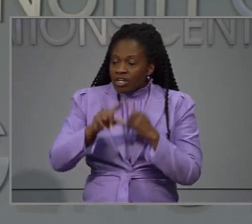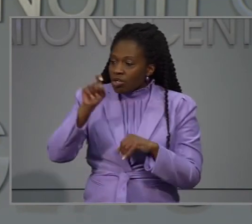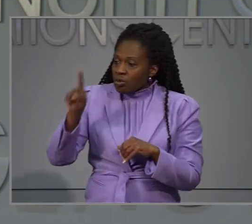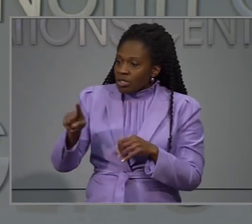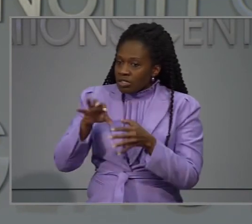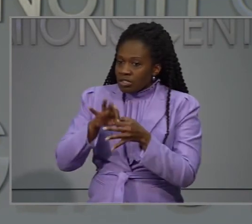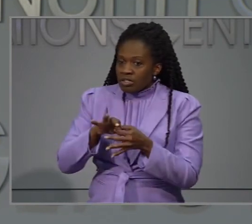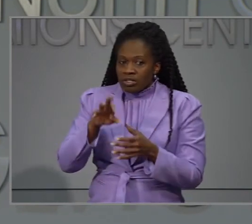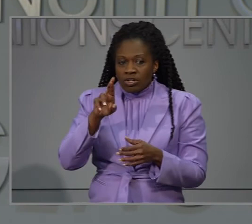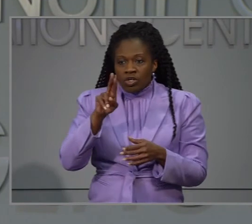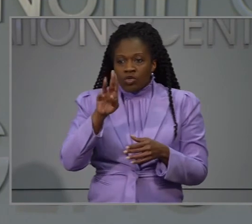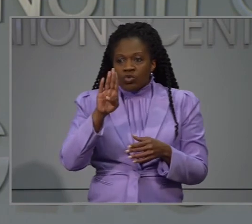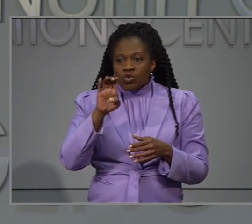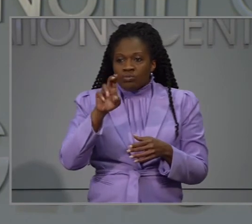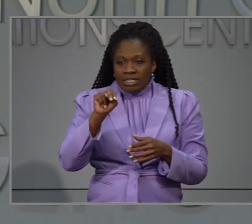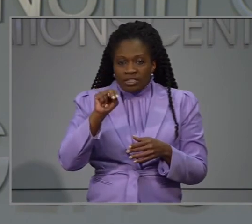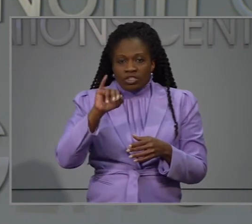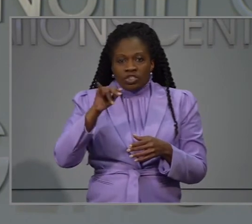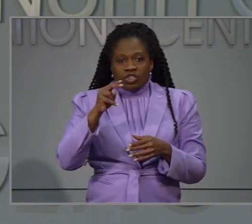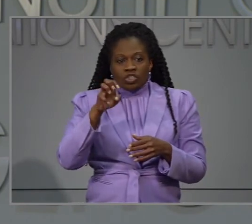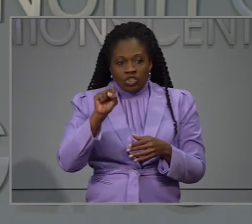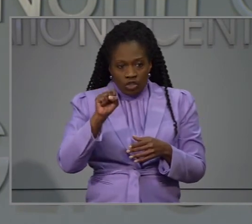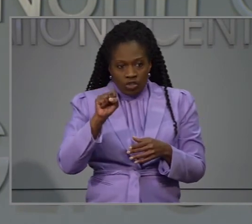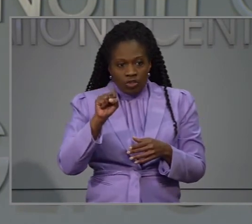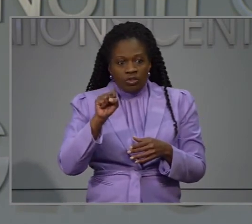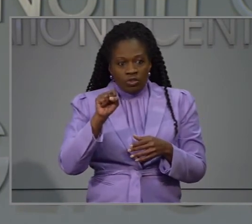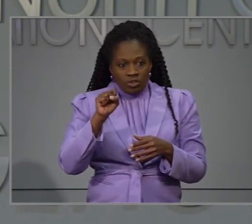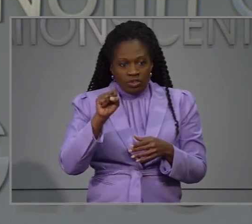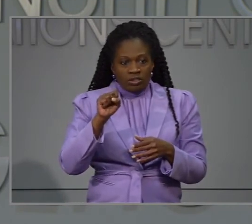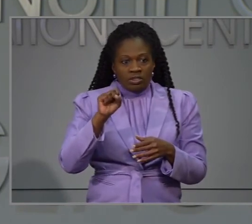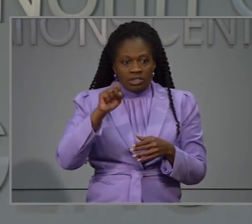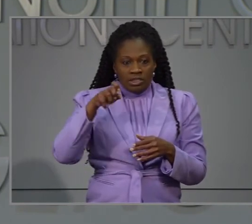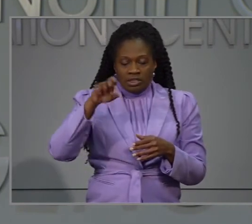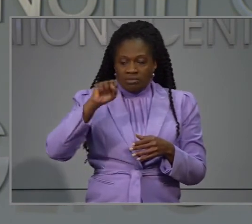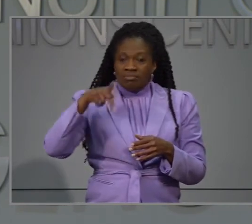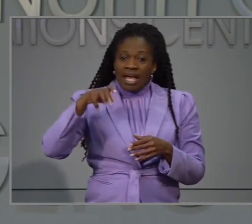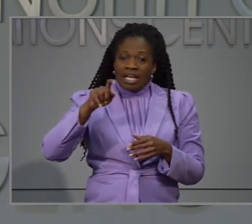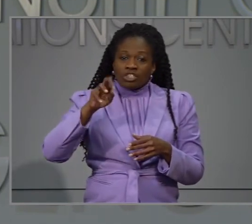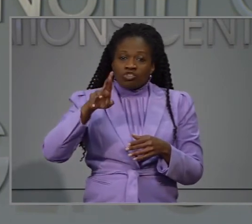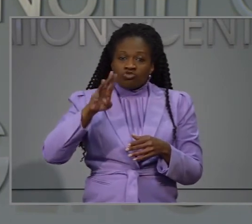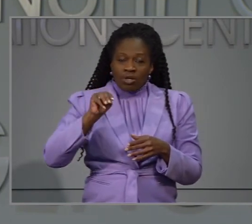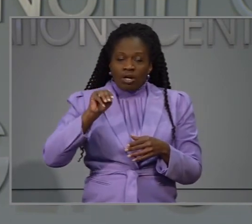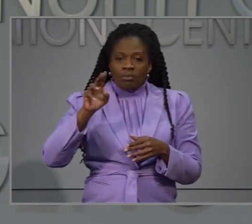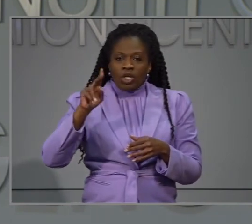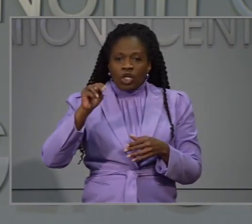la última pregunta es de williams de espectros en charlotte